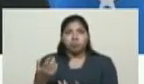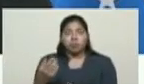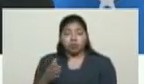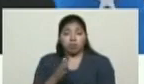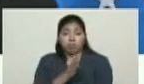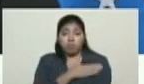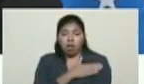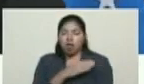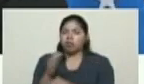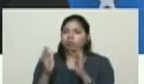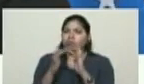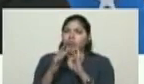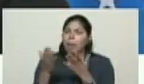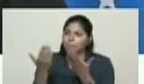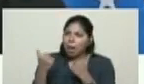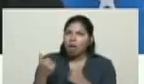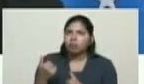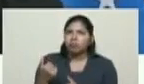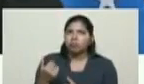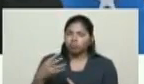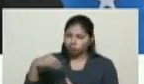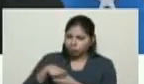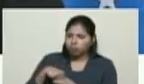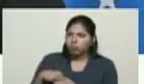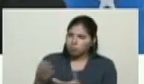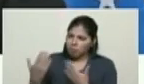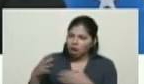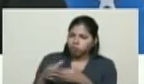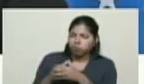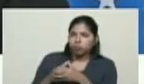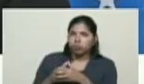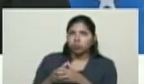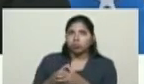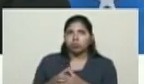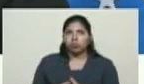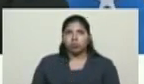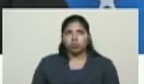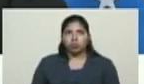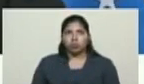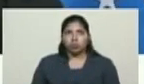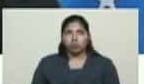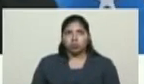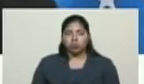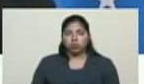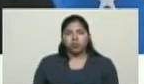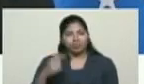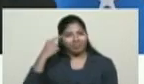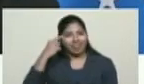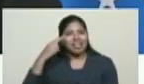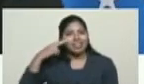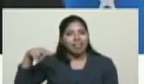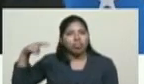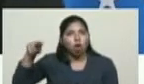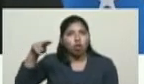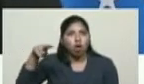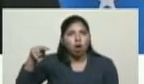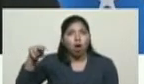actos terroristas, suministrando la ubicación de uno de ellos en San Antonio de los Altos, Estado